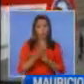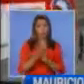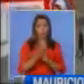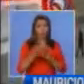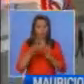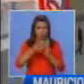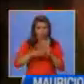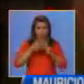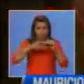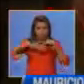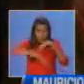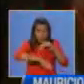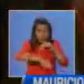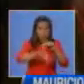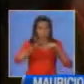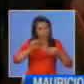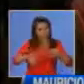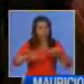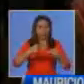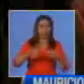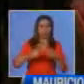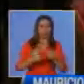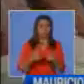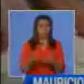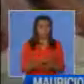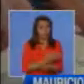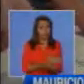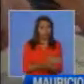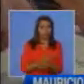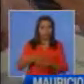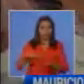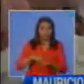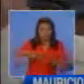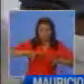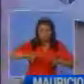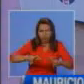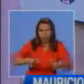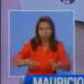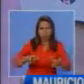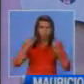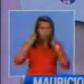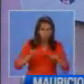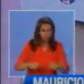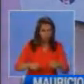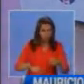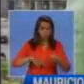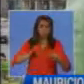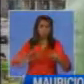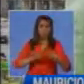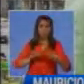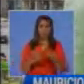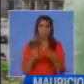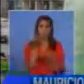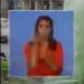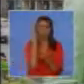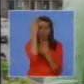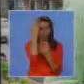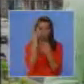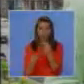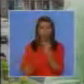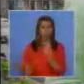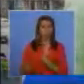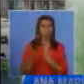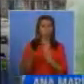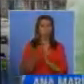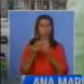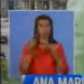Esta consultoría consistirá en realizar estudios de viabilidad y costos de operación de un metro para Quito. Así lo anunció en